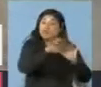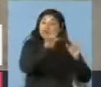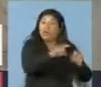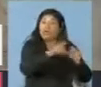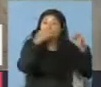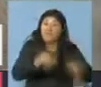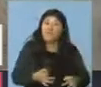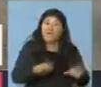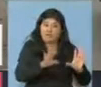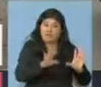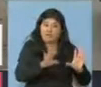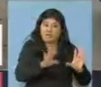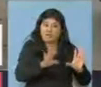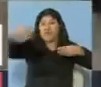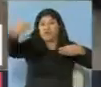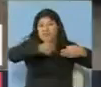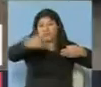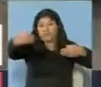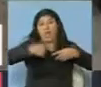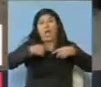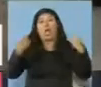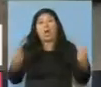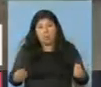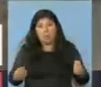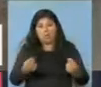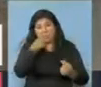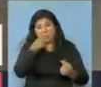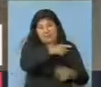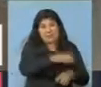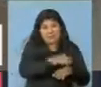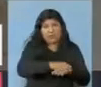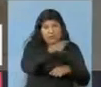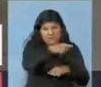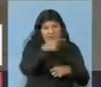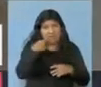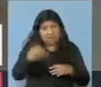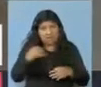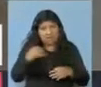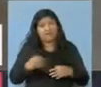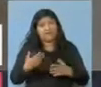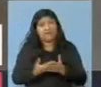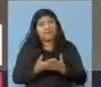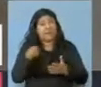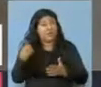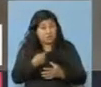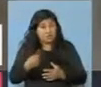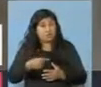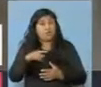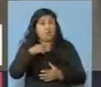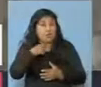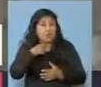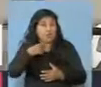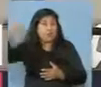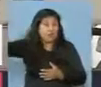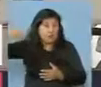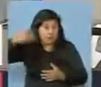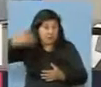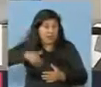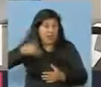internacional. Hay tratados internacionales y acuerdos que sí deben respetarse. De todas maneras, nosotros no estamos prohibiendo el ingreso a la Argentina,